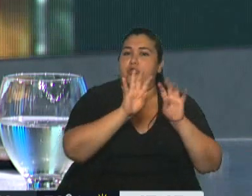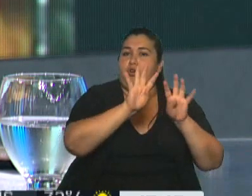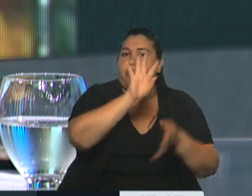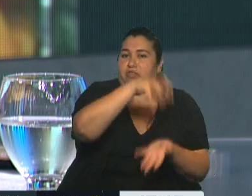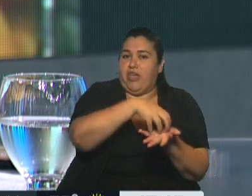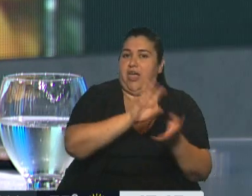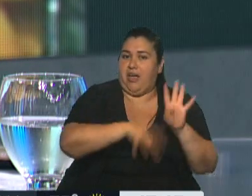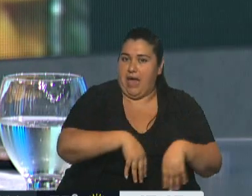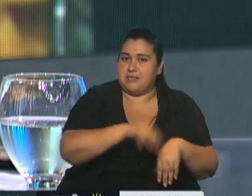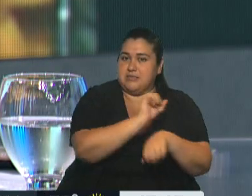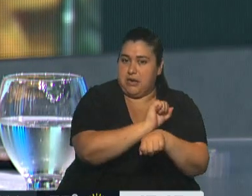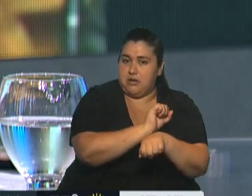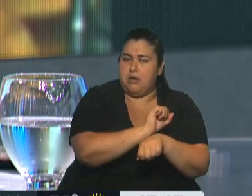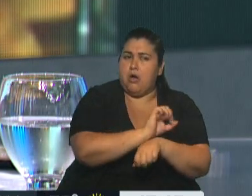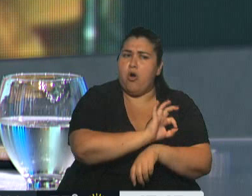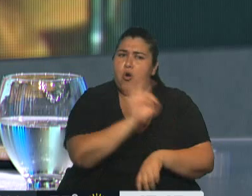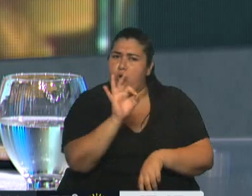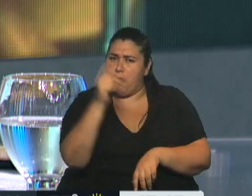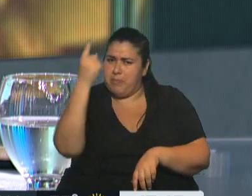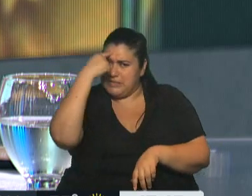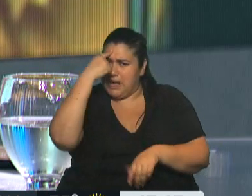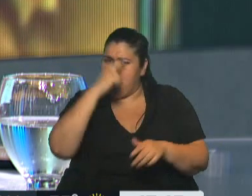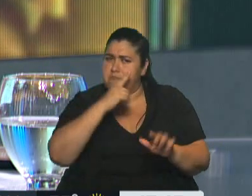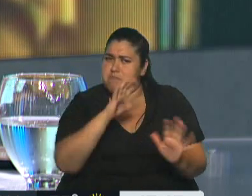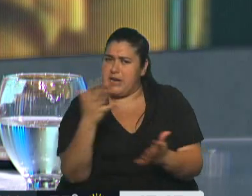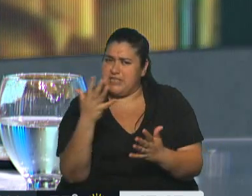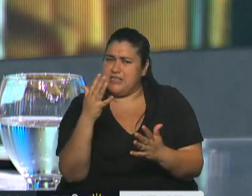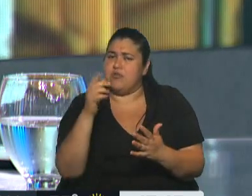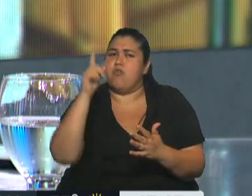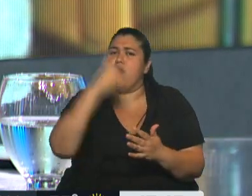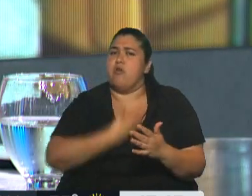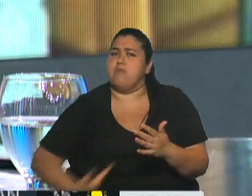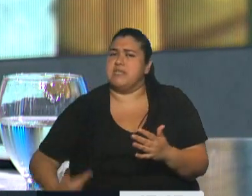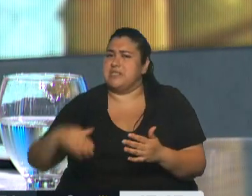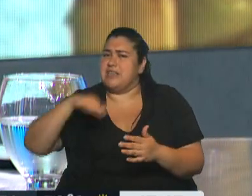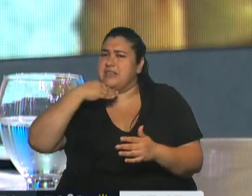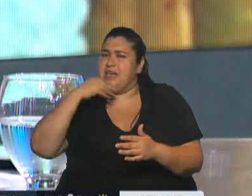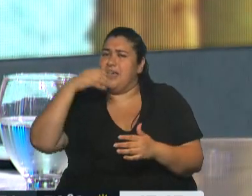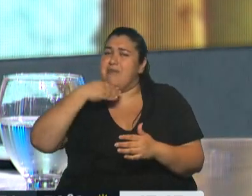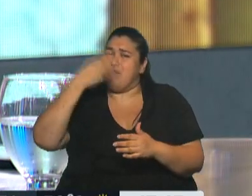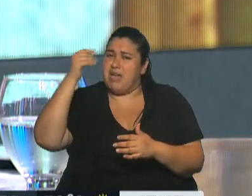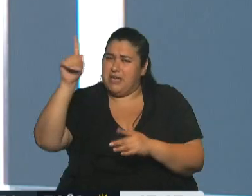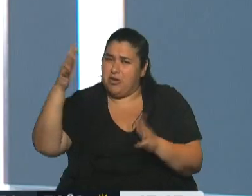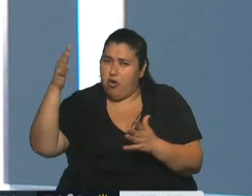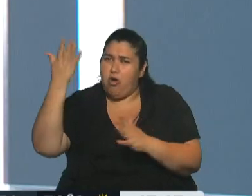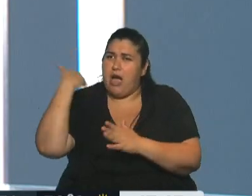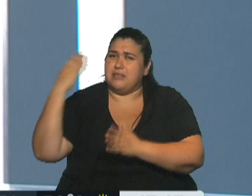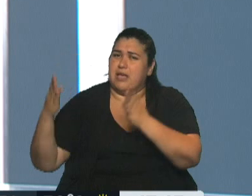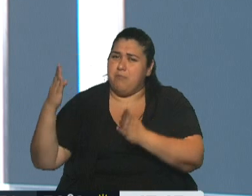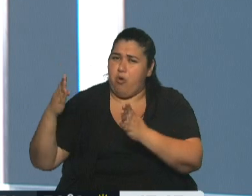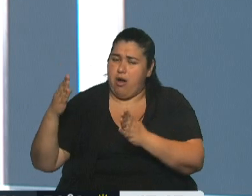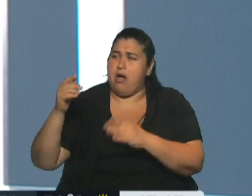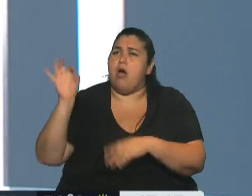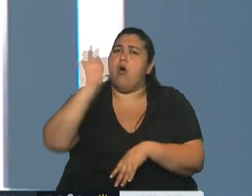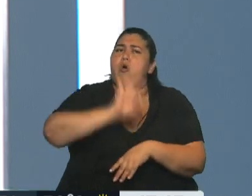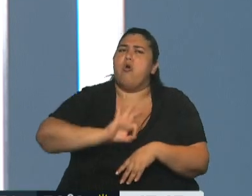frente a una posible situación de un México 2006 con Calderón o incluso una Colombia. ¿Qué escenario ves en ese sentido? Bueno, ahí lo